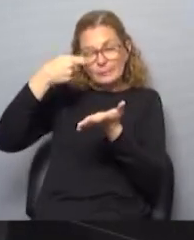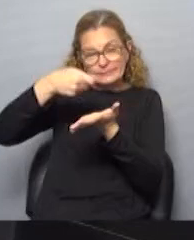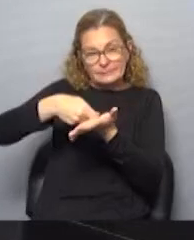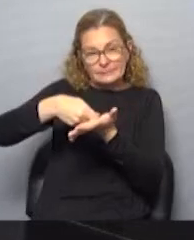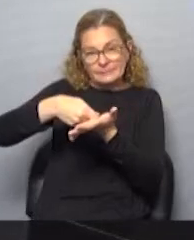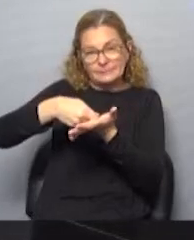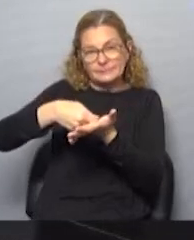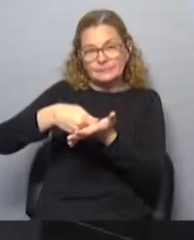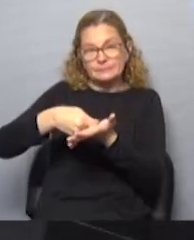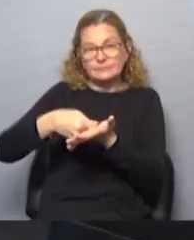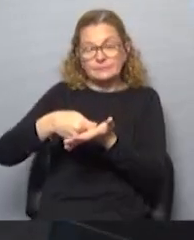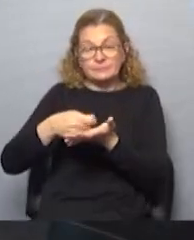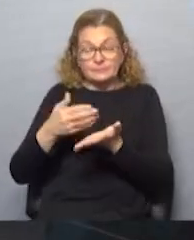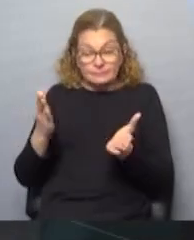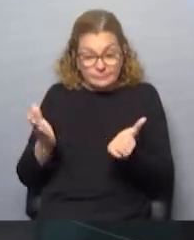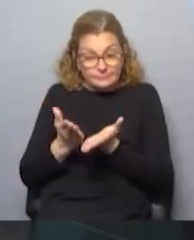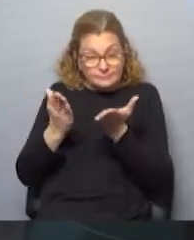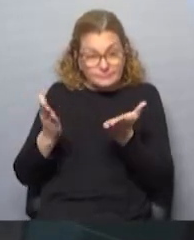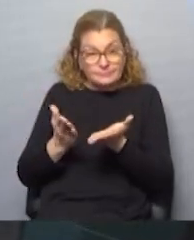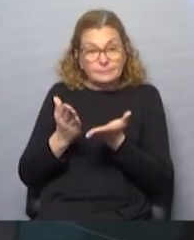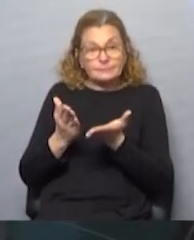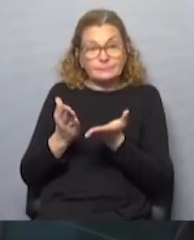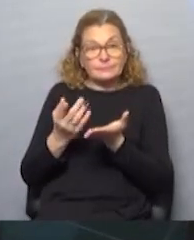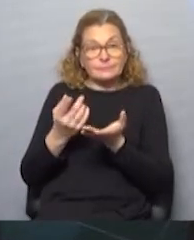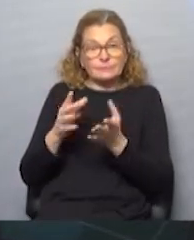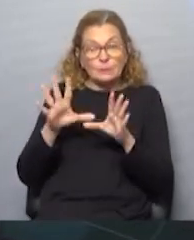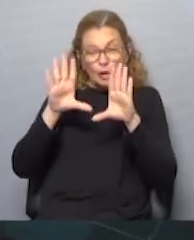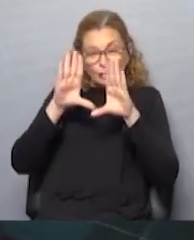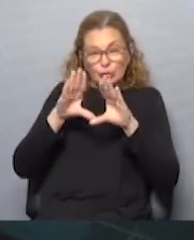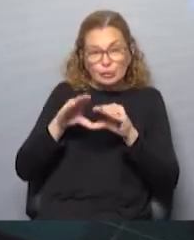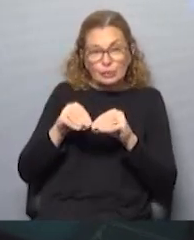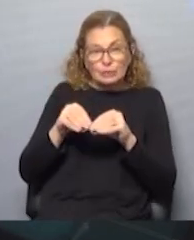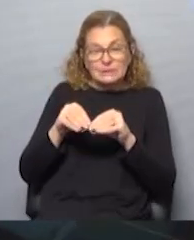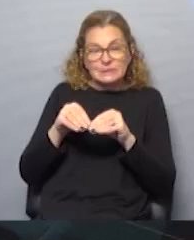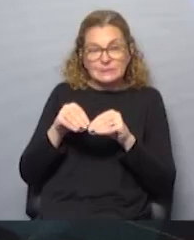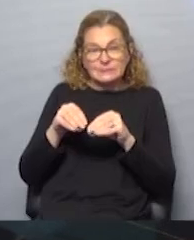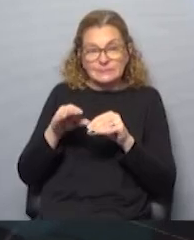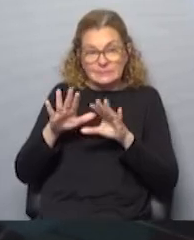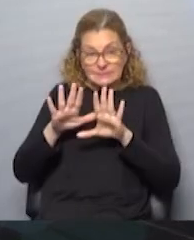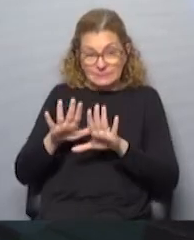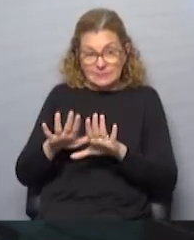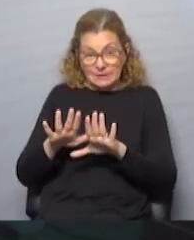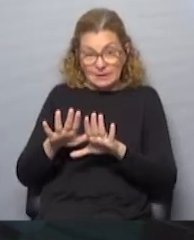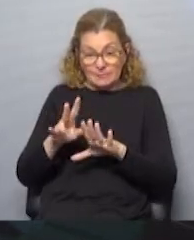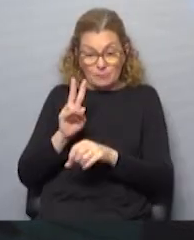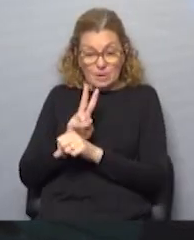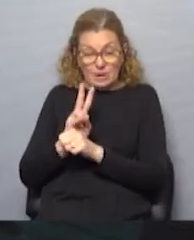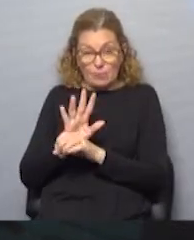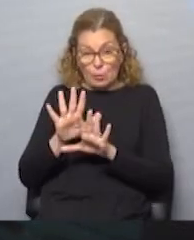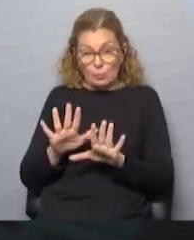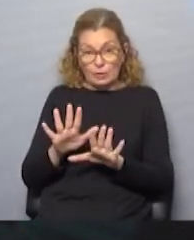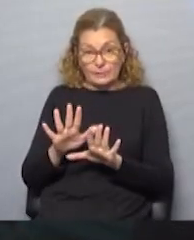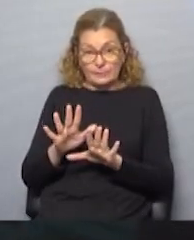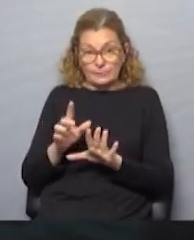resultarían razonables para impulsar eso todo eso digamos al quedar desatendido y congelado